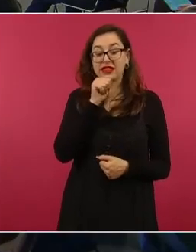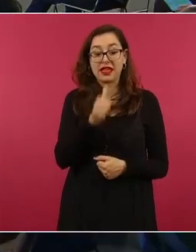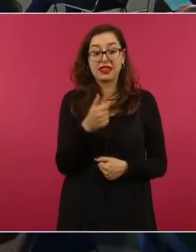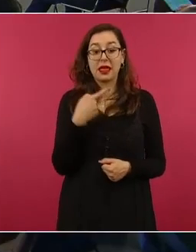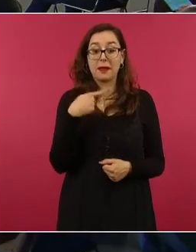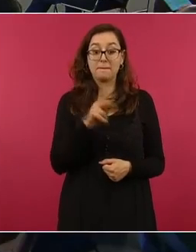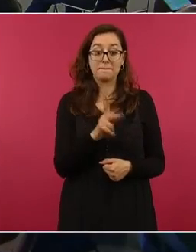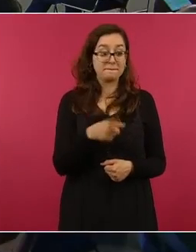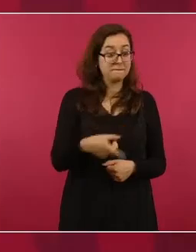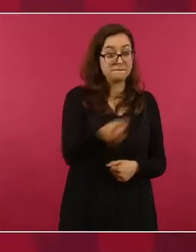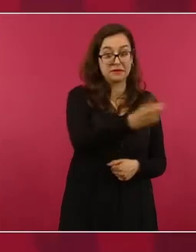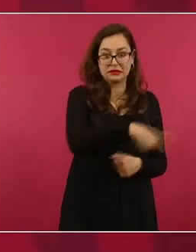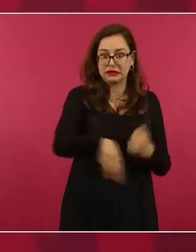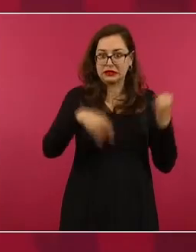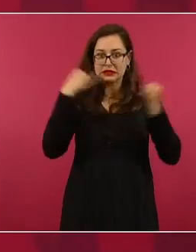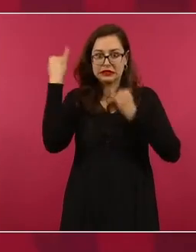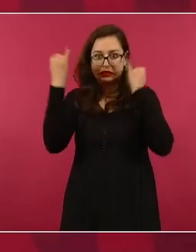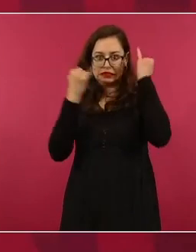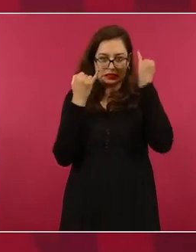es mafia